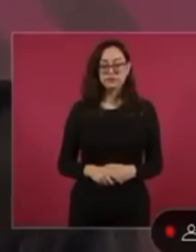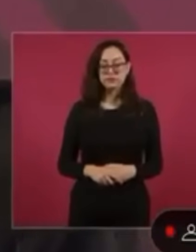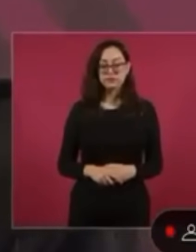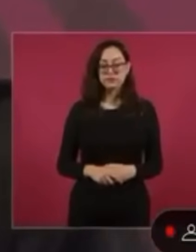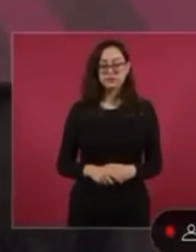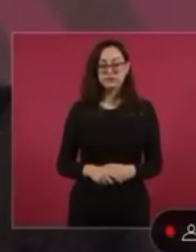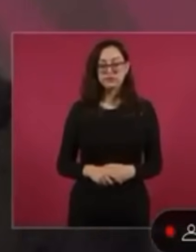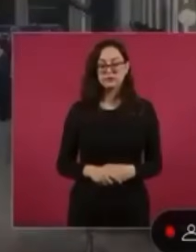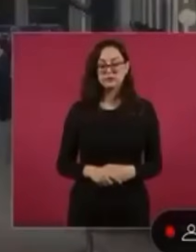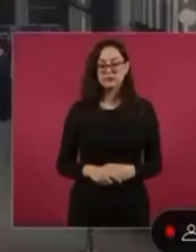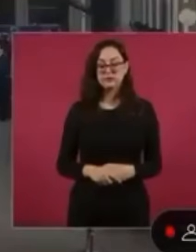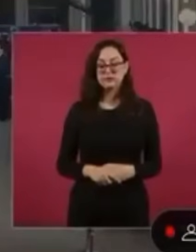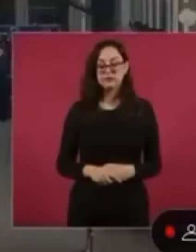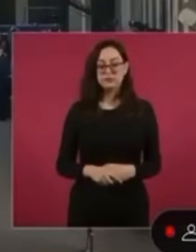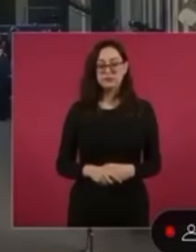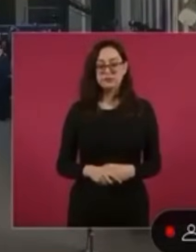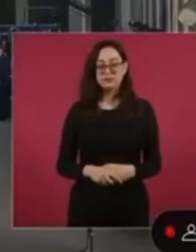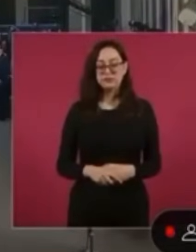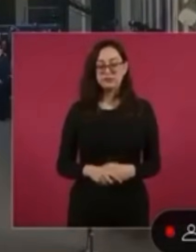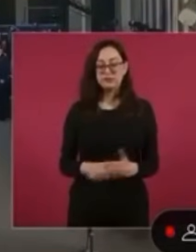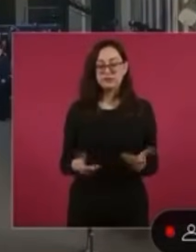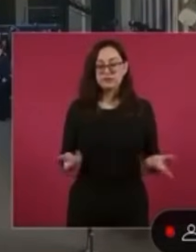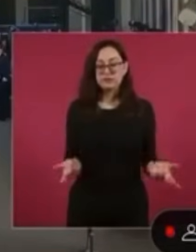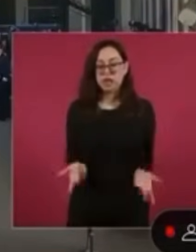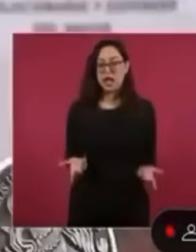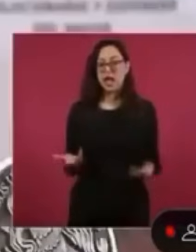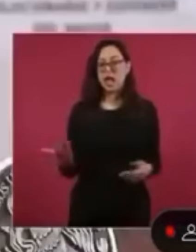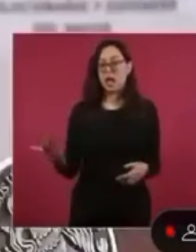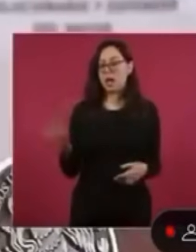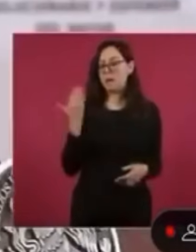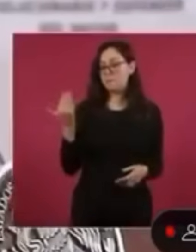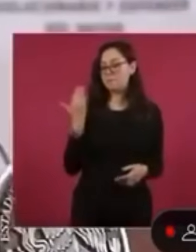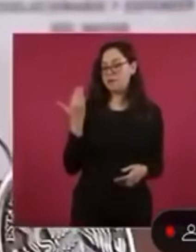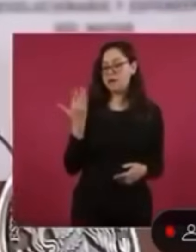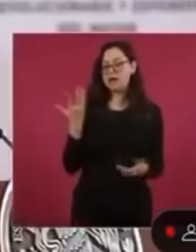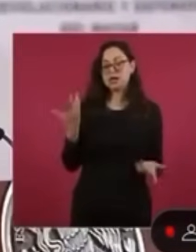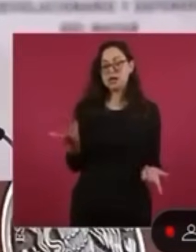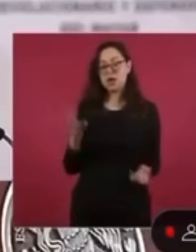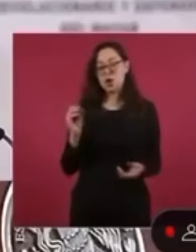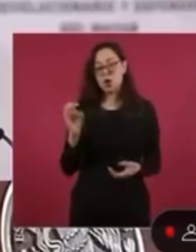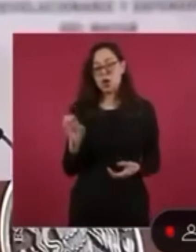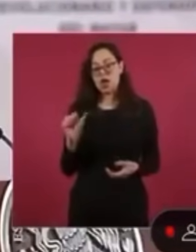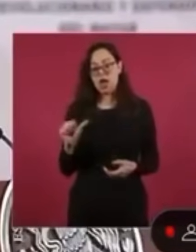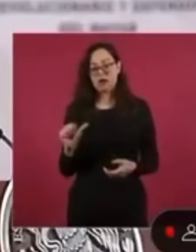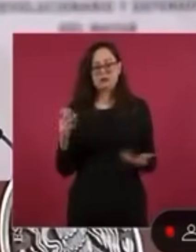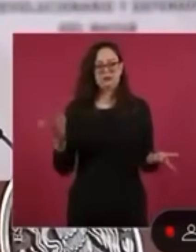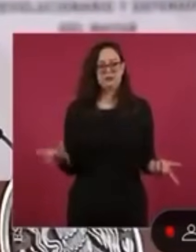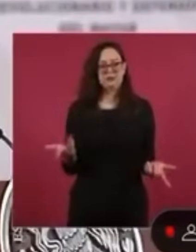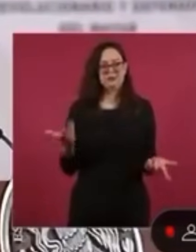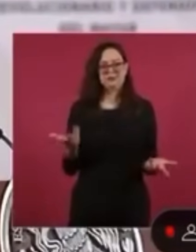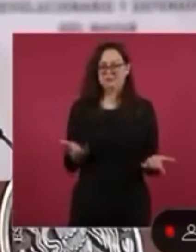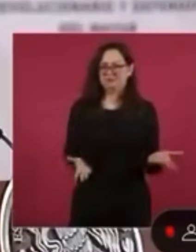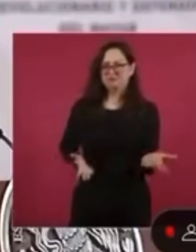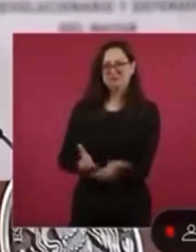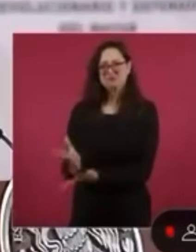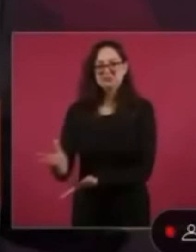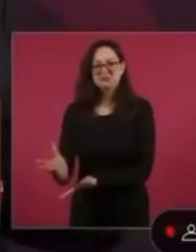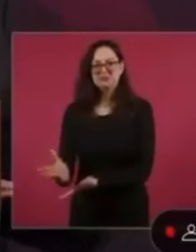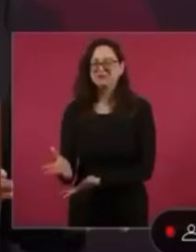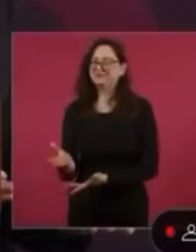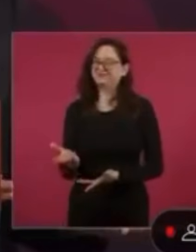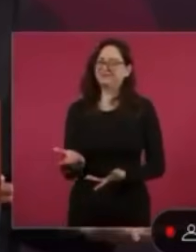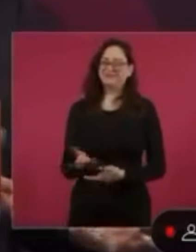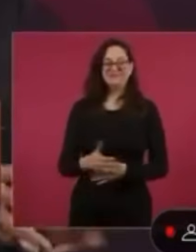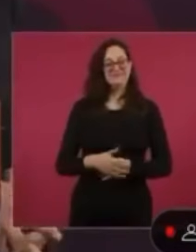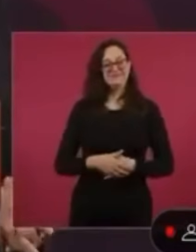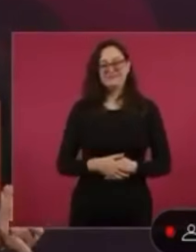director secretario general de la OEA, que la